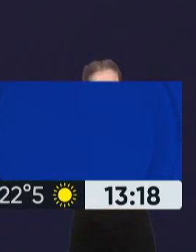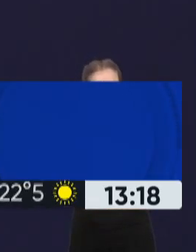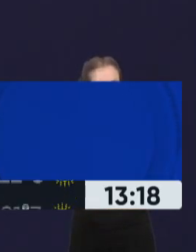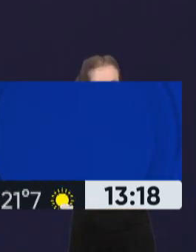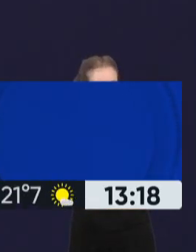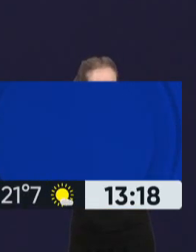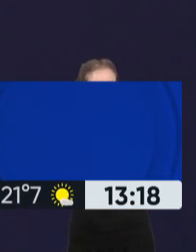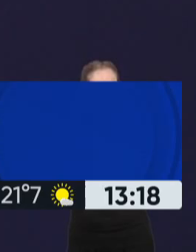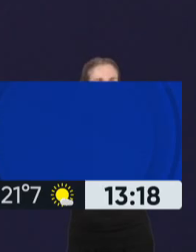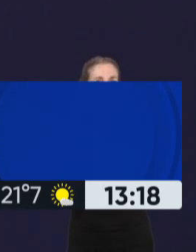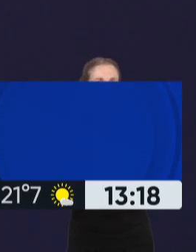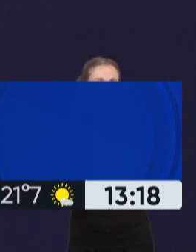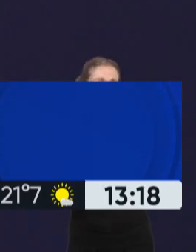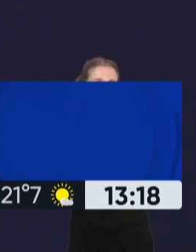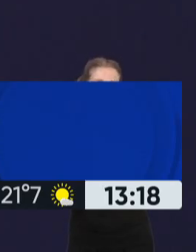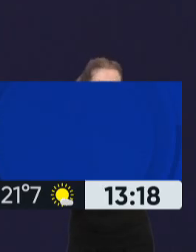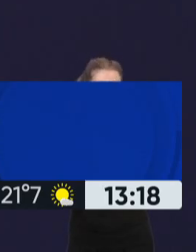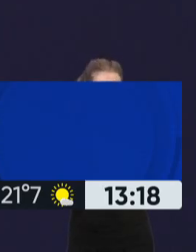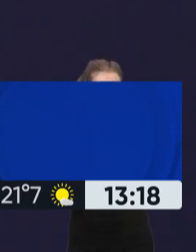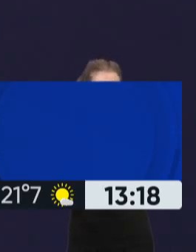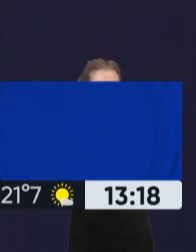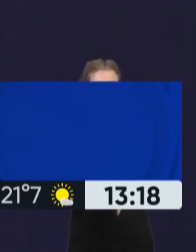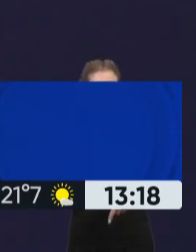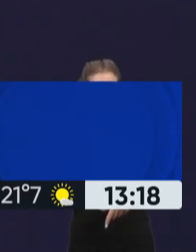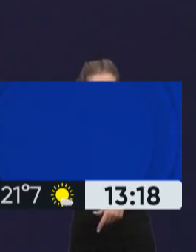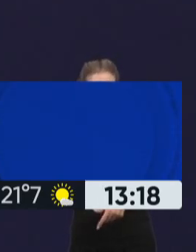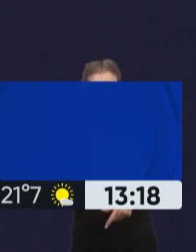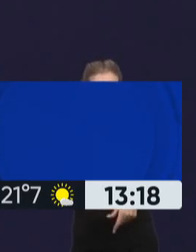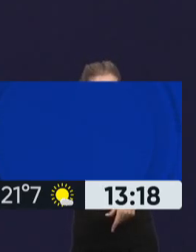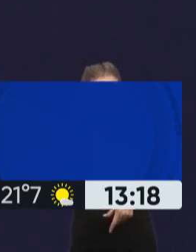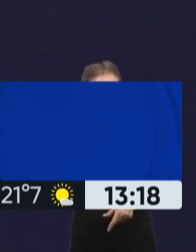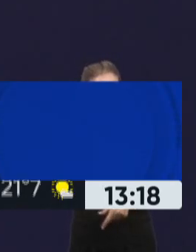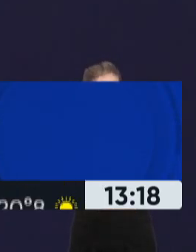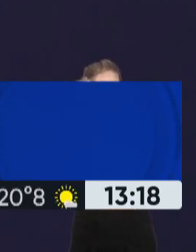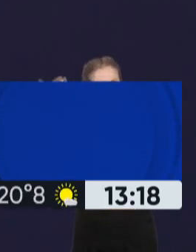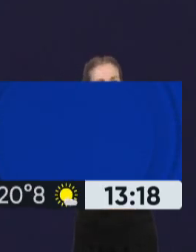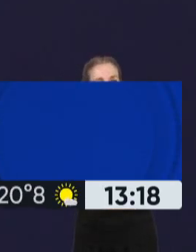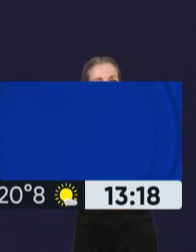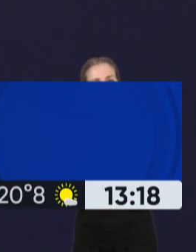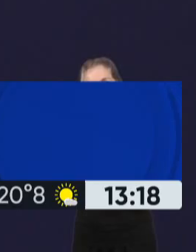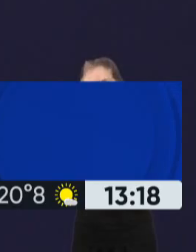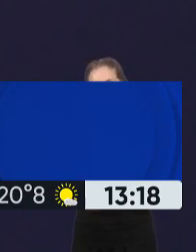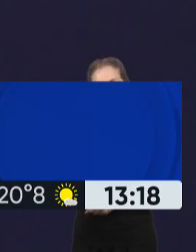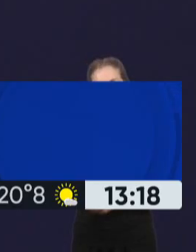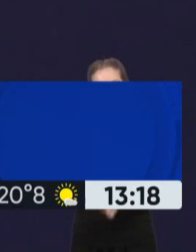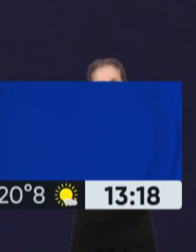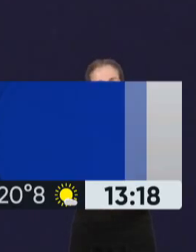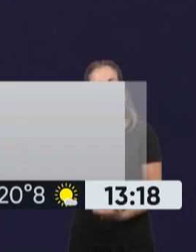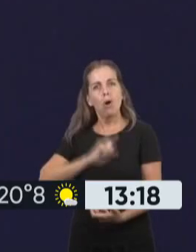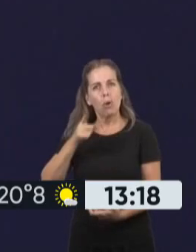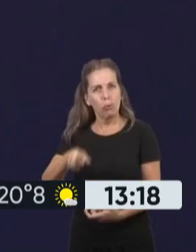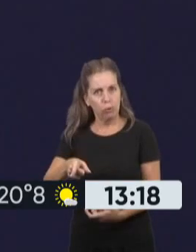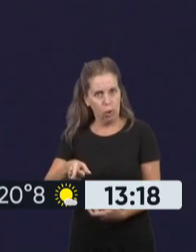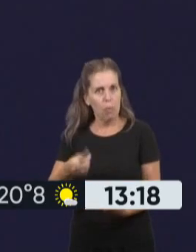República y a los argentinos de bien. Para este gobierno, el trabajo de los policías es un motivo de orgullo que representa exactamente